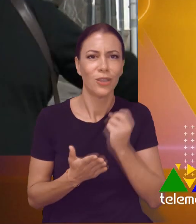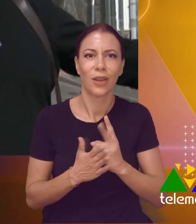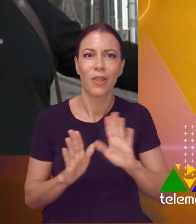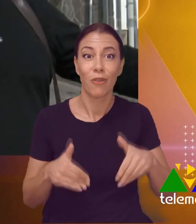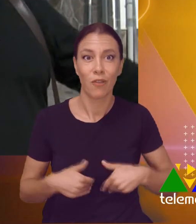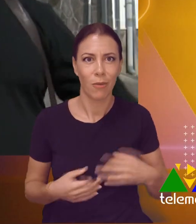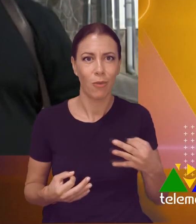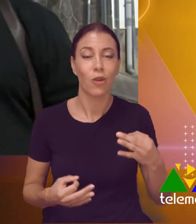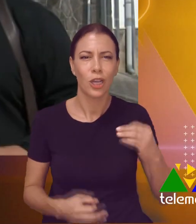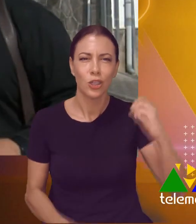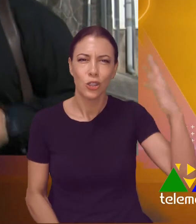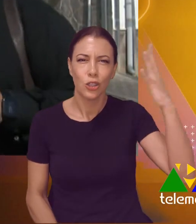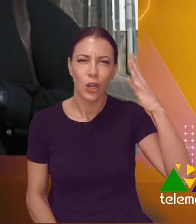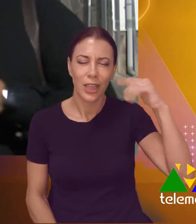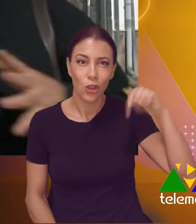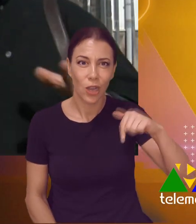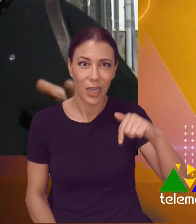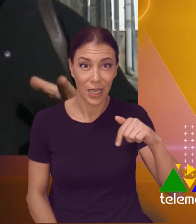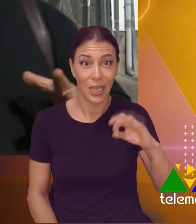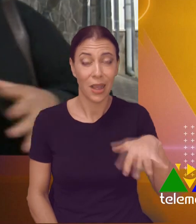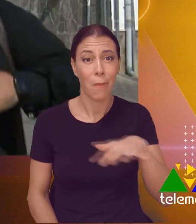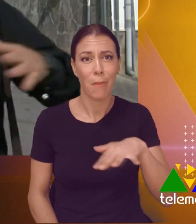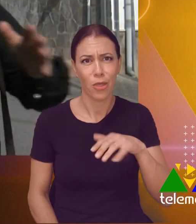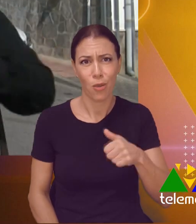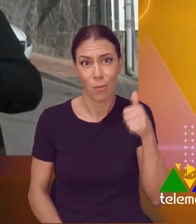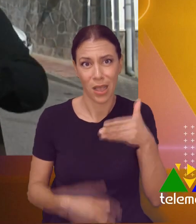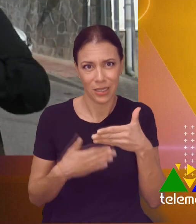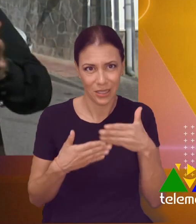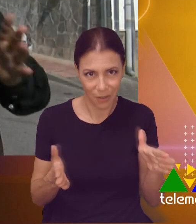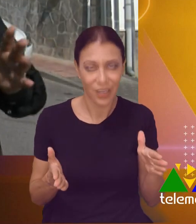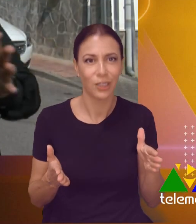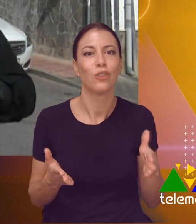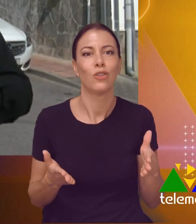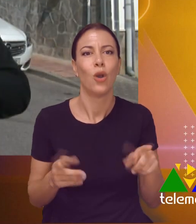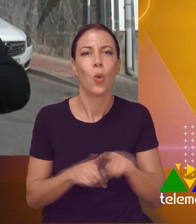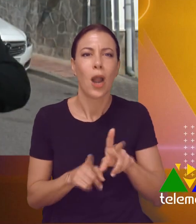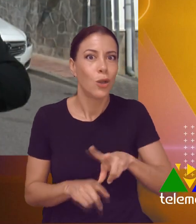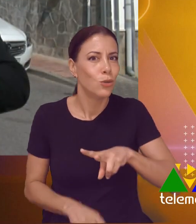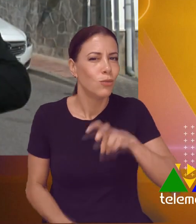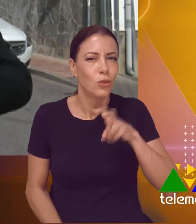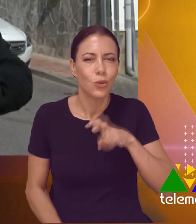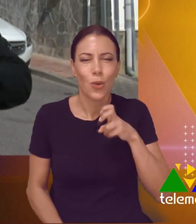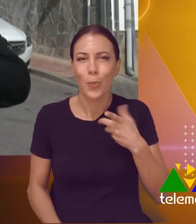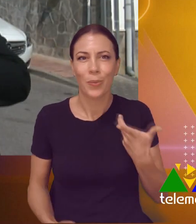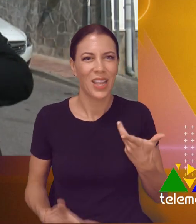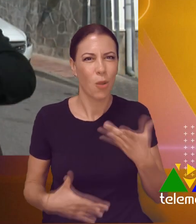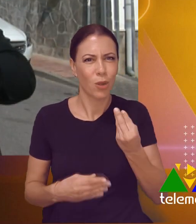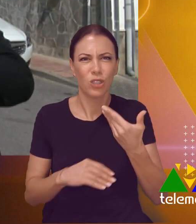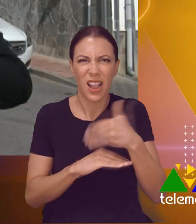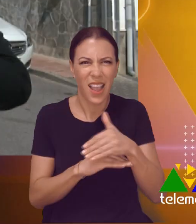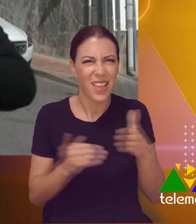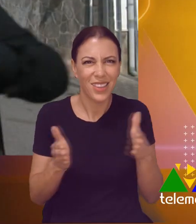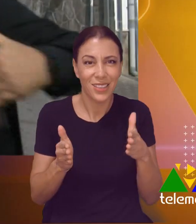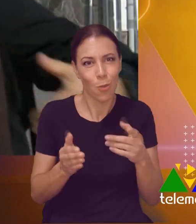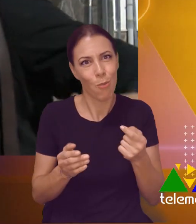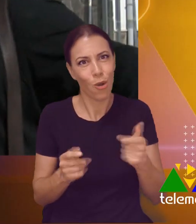sobre todo en estos espacios más abiertos, que son como un suspiro, ¿no? Dentro de tantas calles, un respirito, ¿no? Dentro de tantas